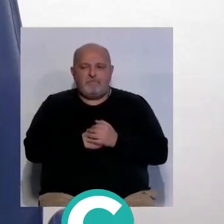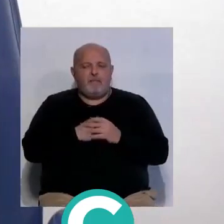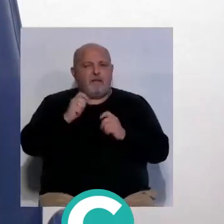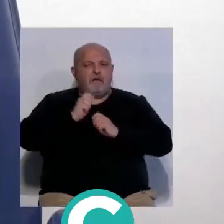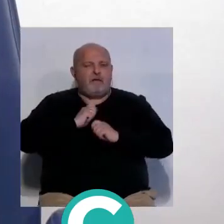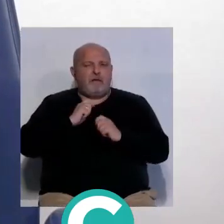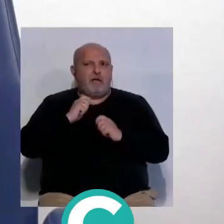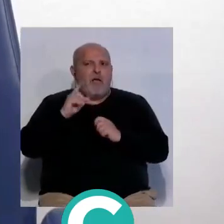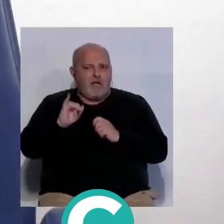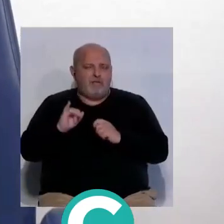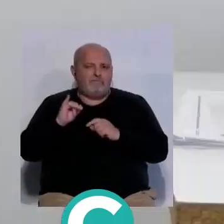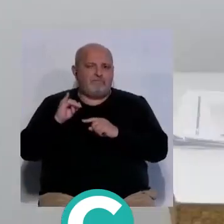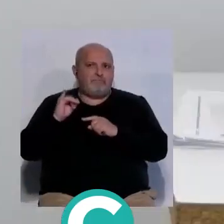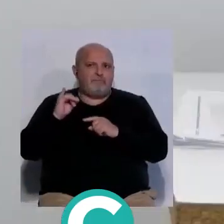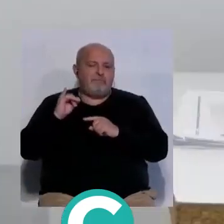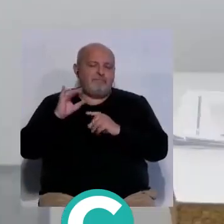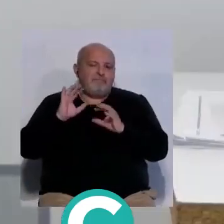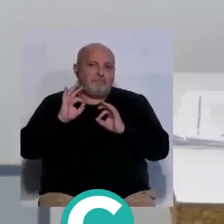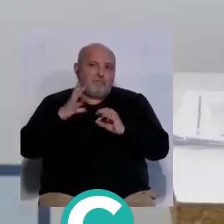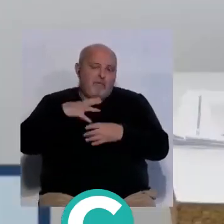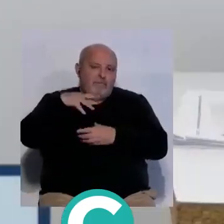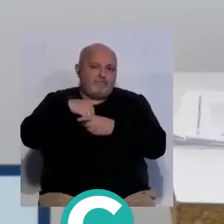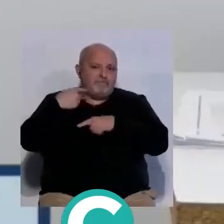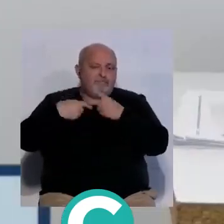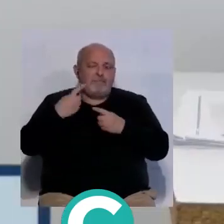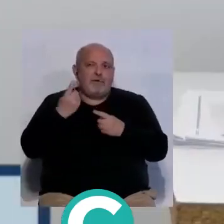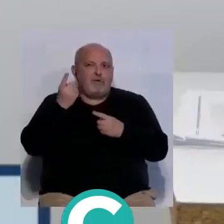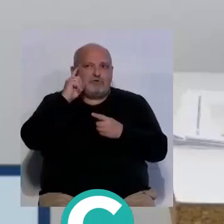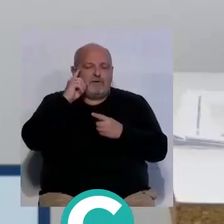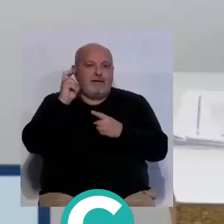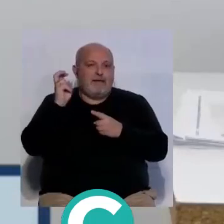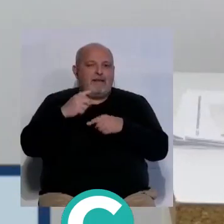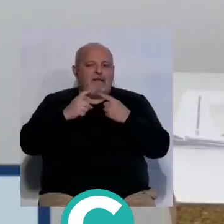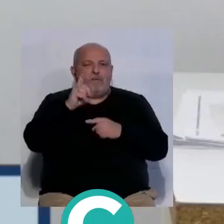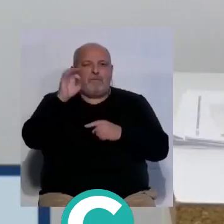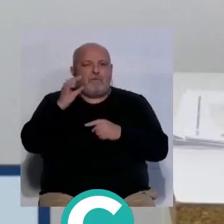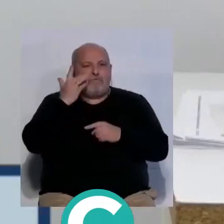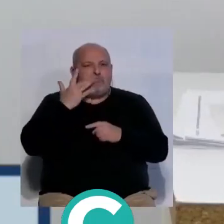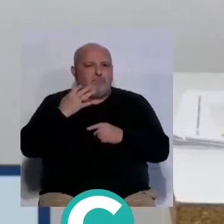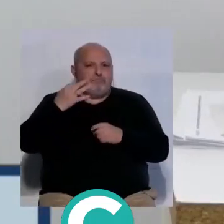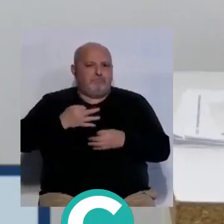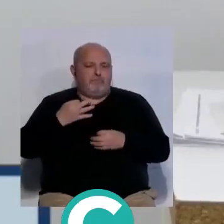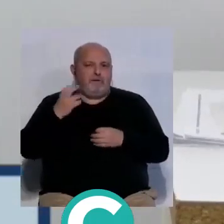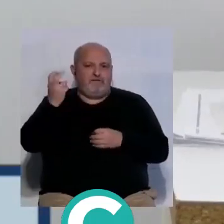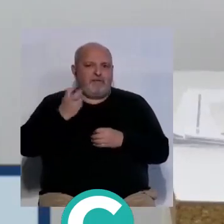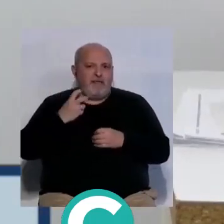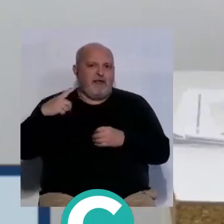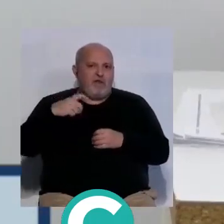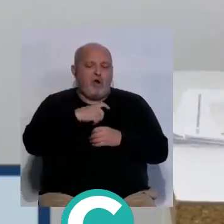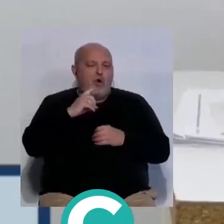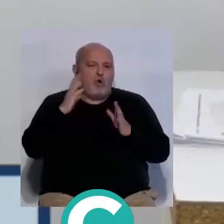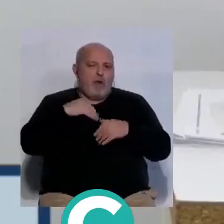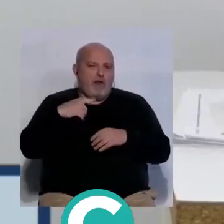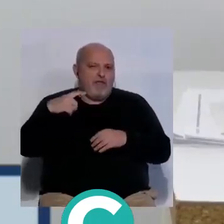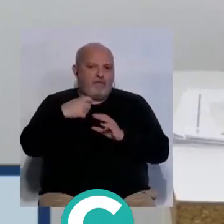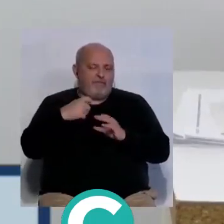la predisposición, la susceptibilidad, pero no se hereda un 100% de posibilidades de padecer cáncer o de no